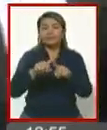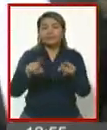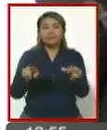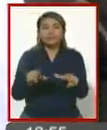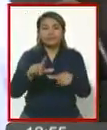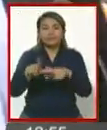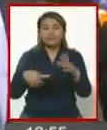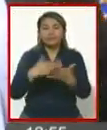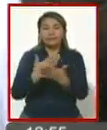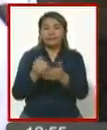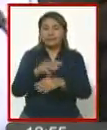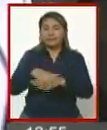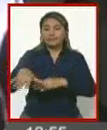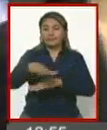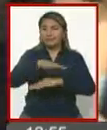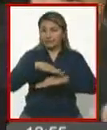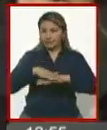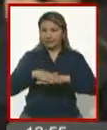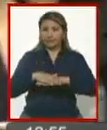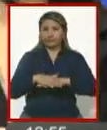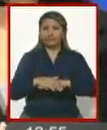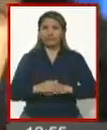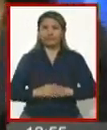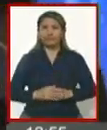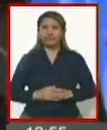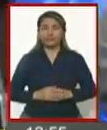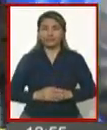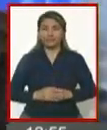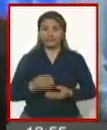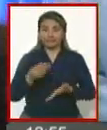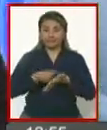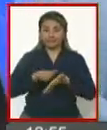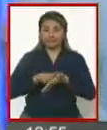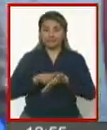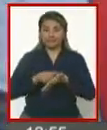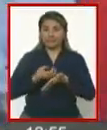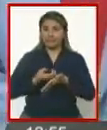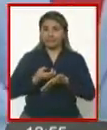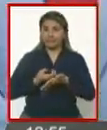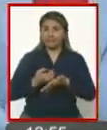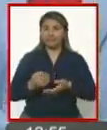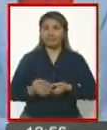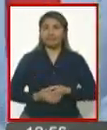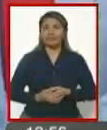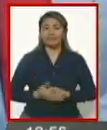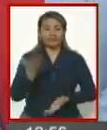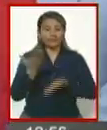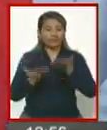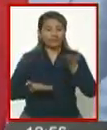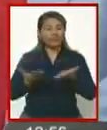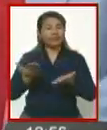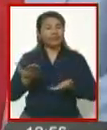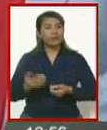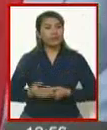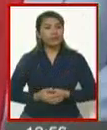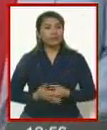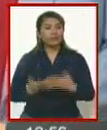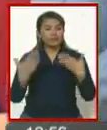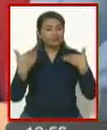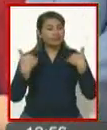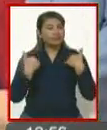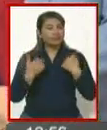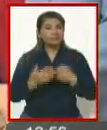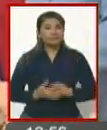ámbito de la, en el ámbito financiero, económico, la posibilidad de